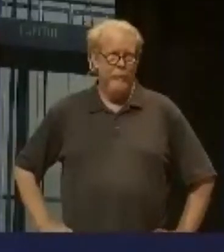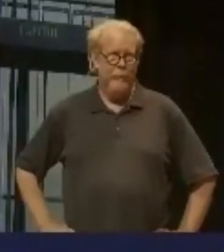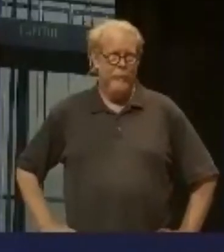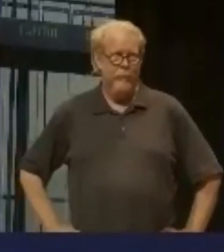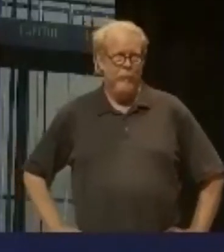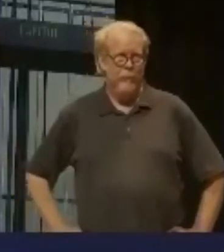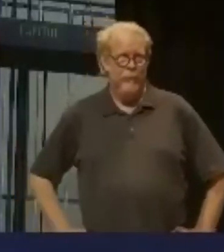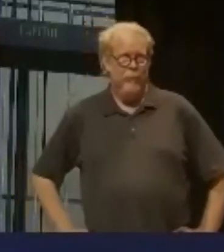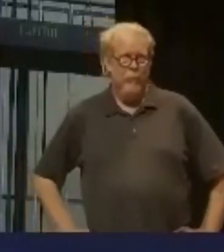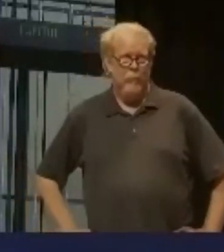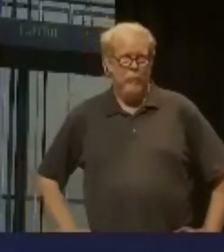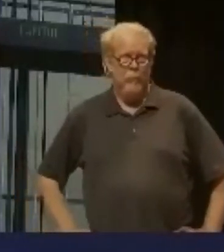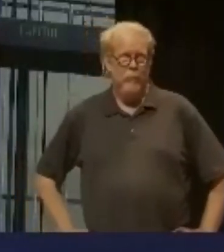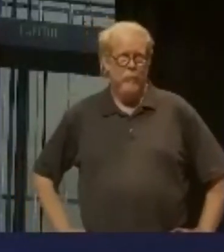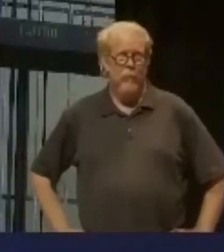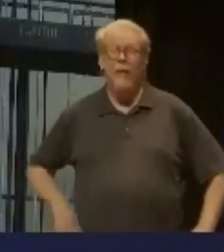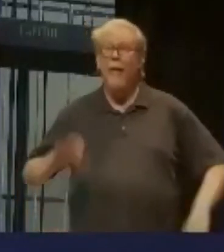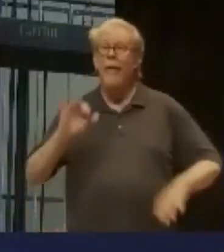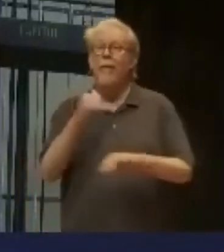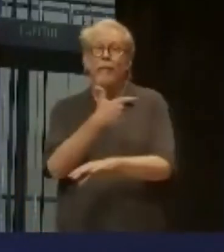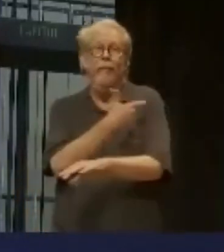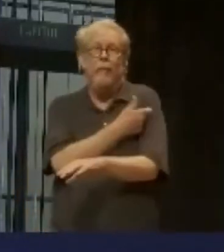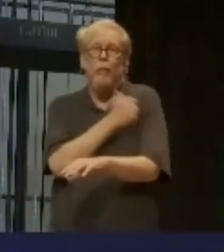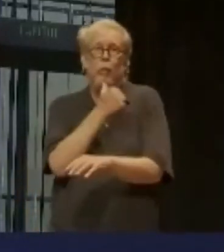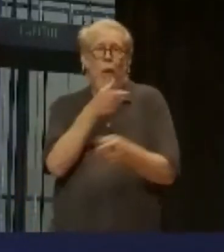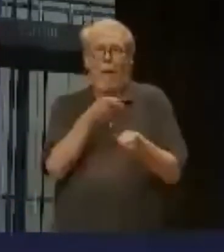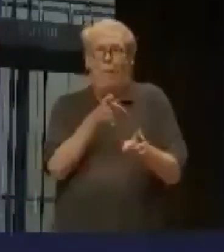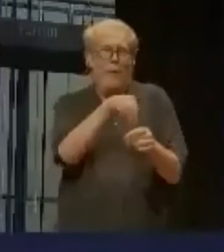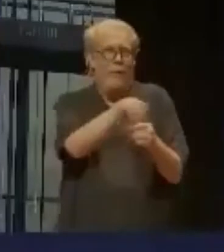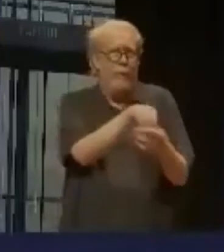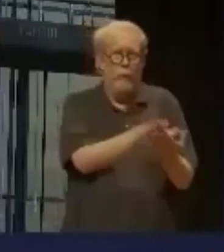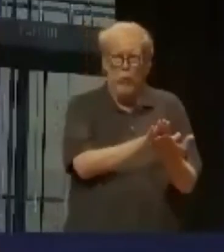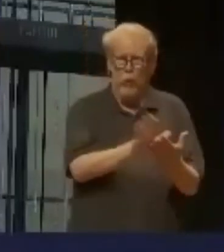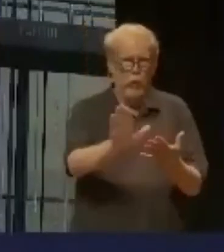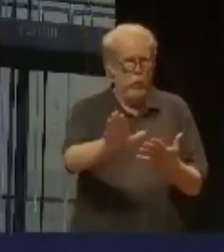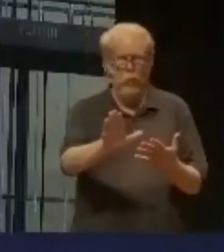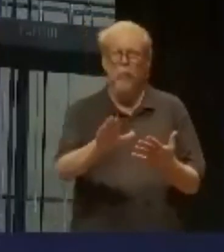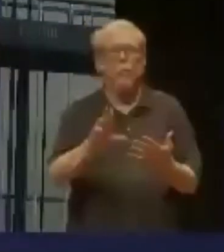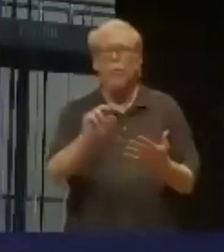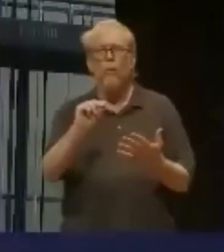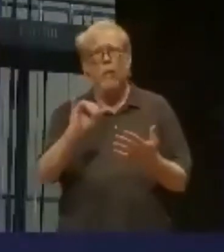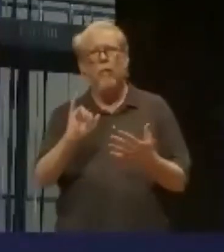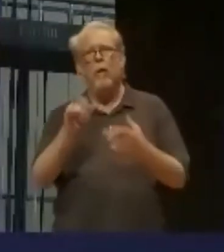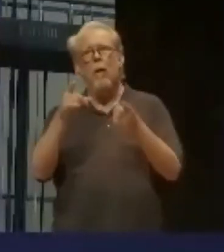Health tiene lugares a donde estar entregando las vacunas. Las vacunas no se darán acá en.